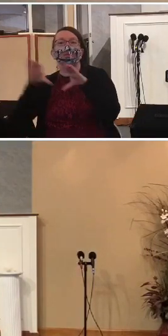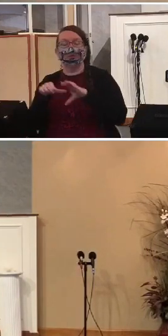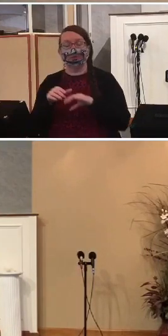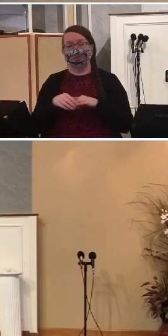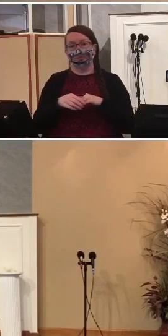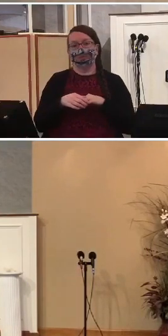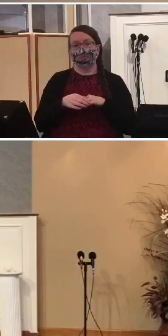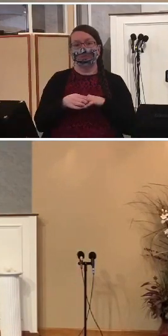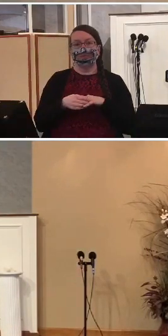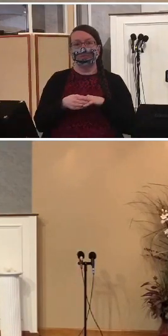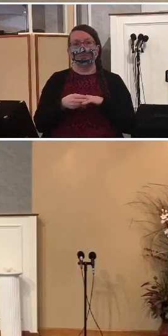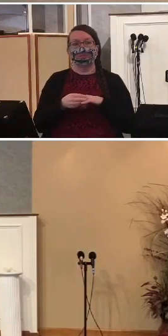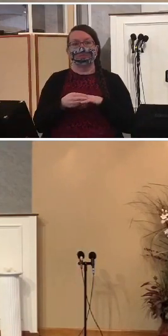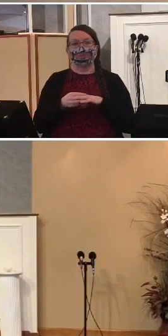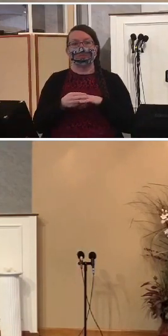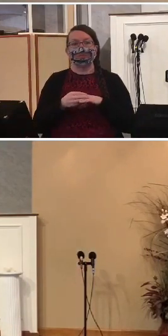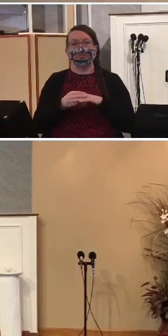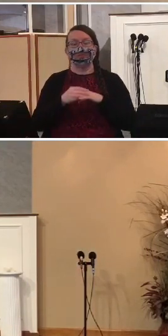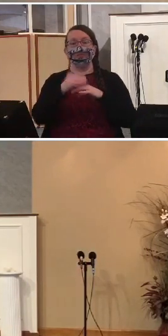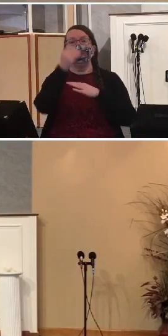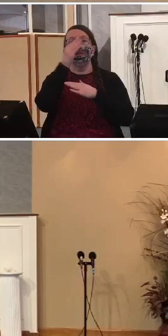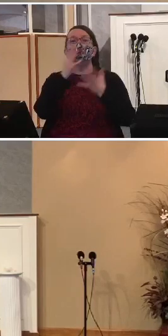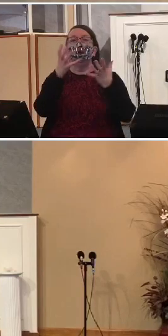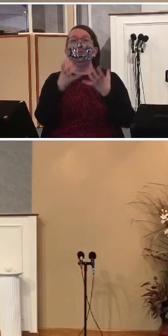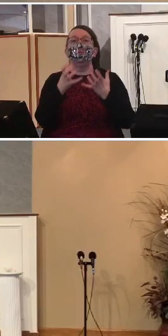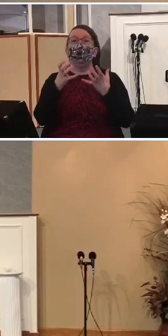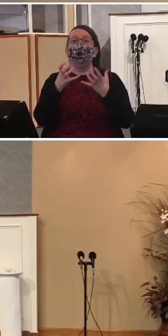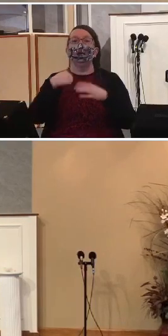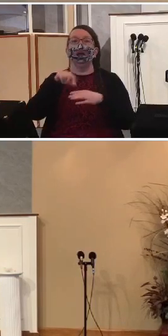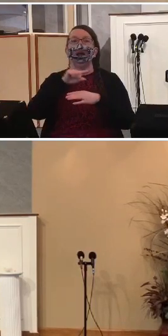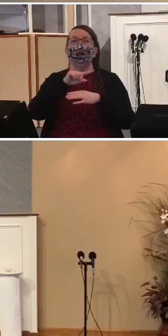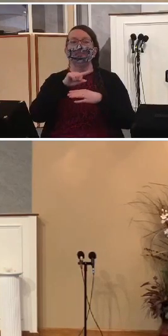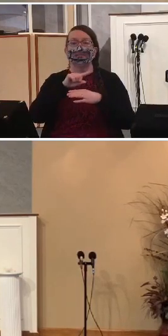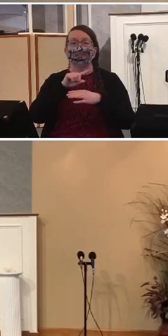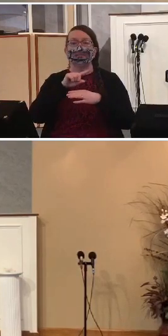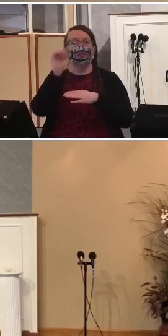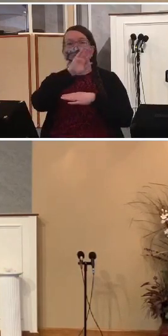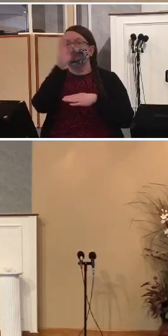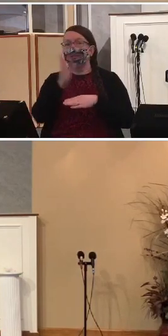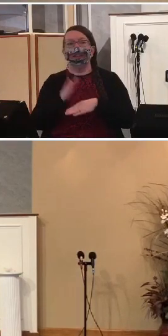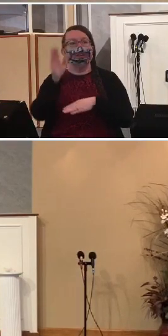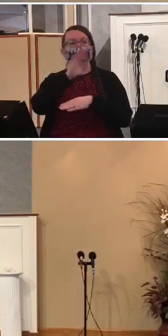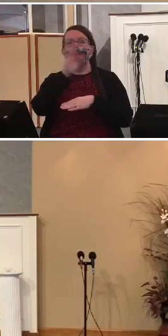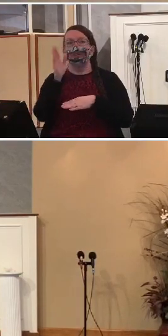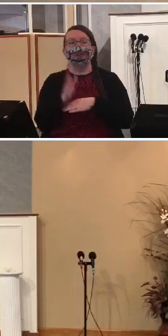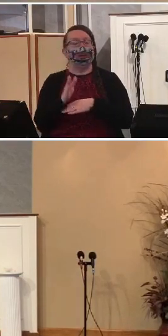Vamos, iglesia. Dios quiere que nosotros